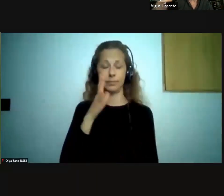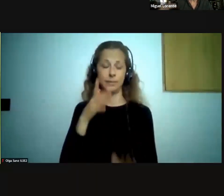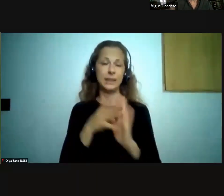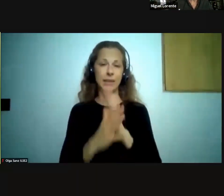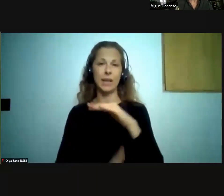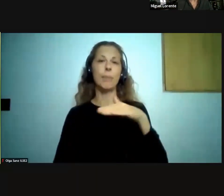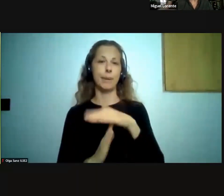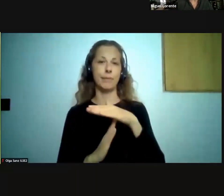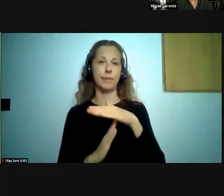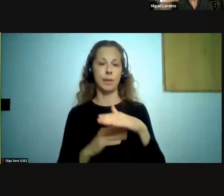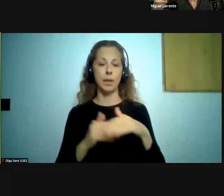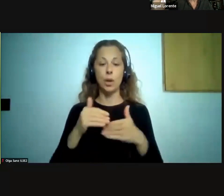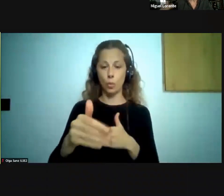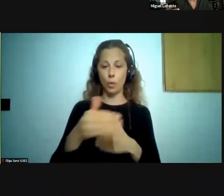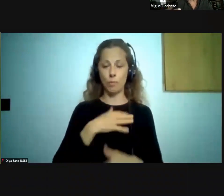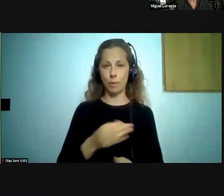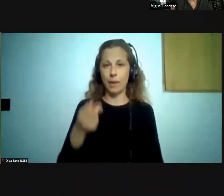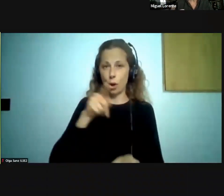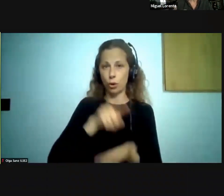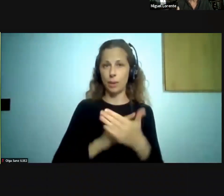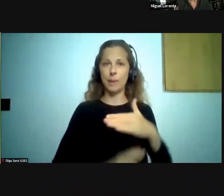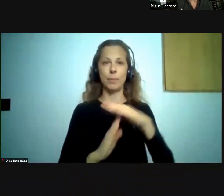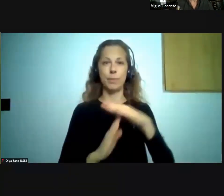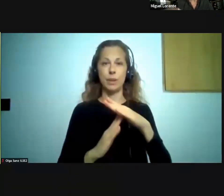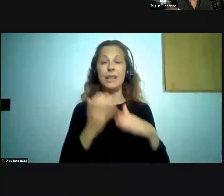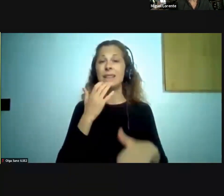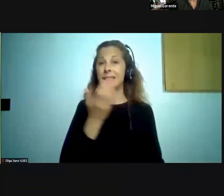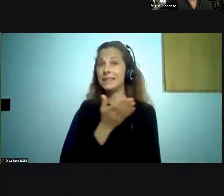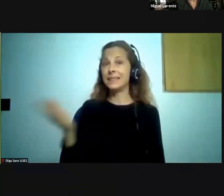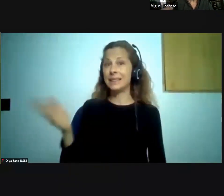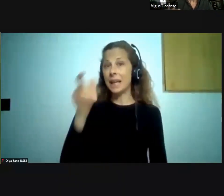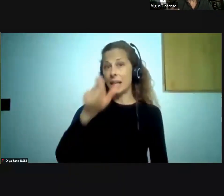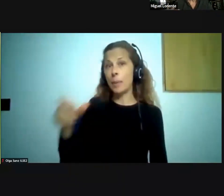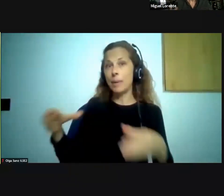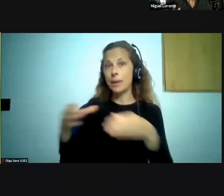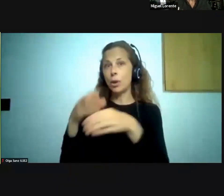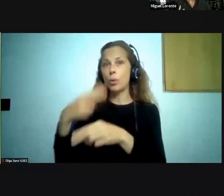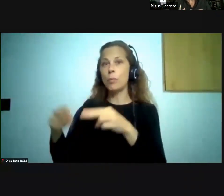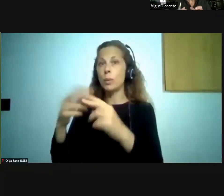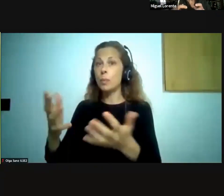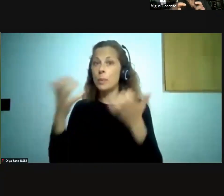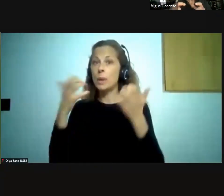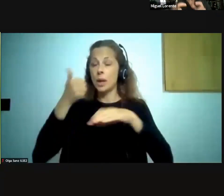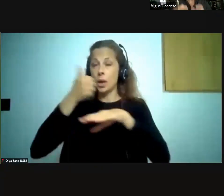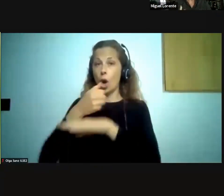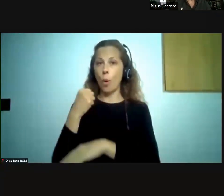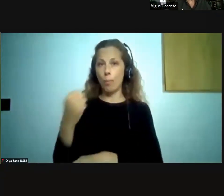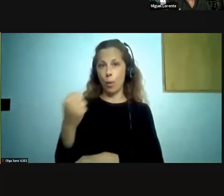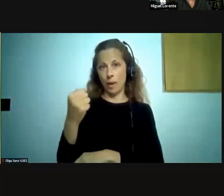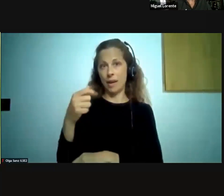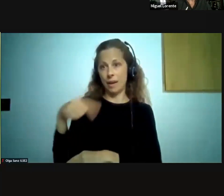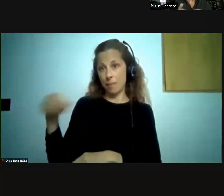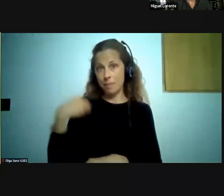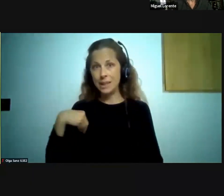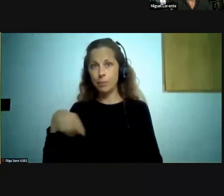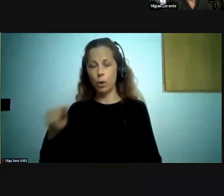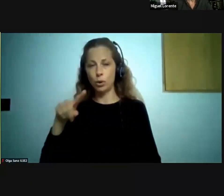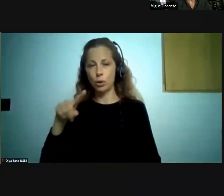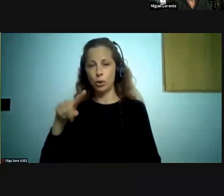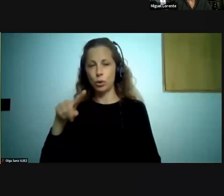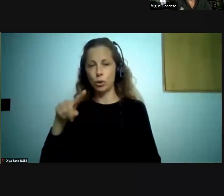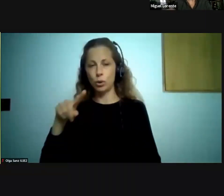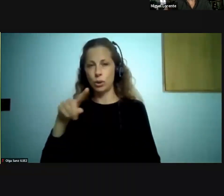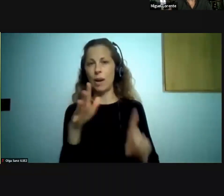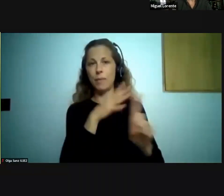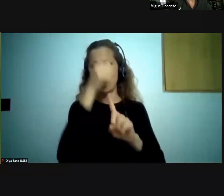o suceder. No te digo ya si ganan los partidos que niegan la violencia de género, ¿no? Entonces eso sería terrible, ¿no? Luego los 60 años